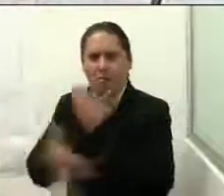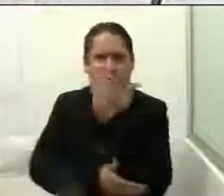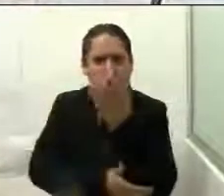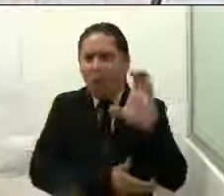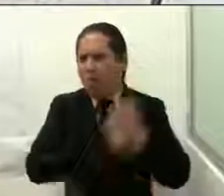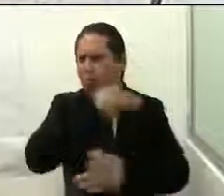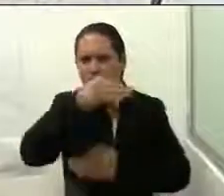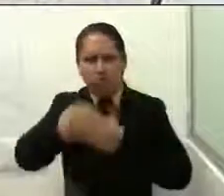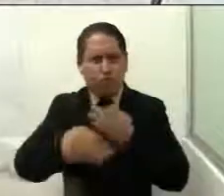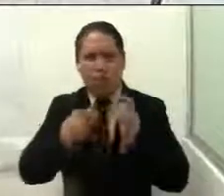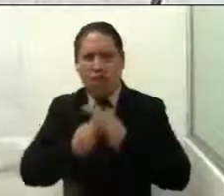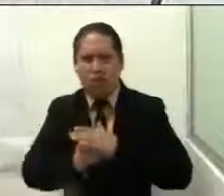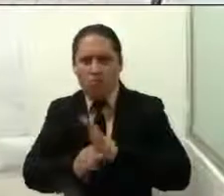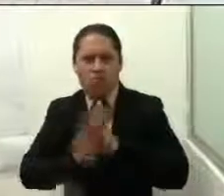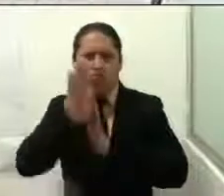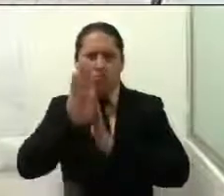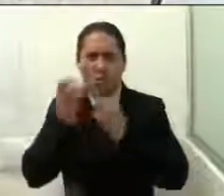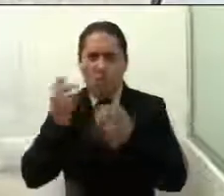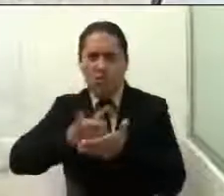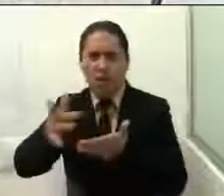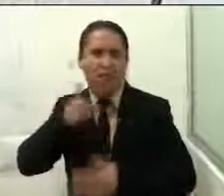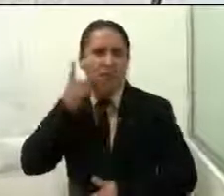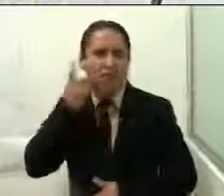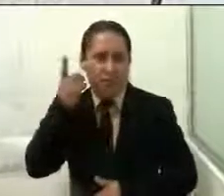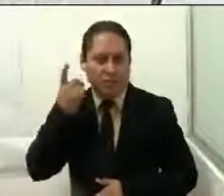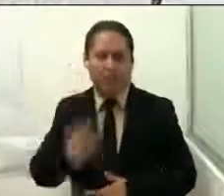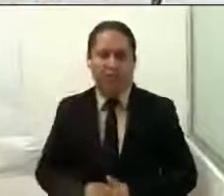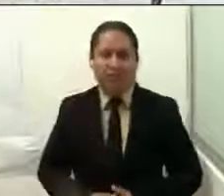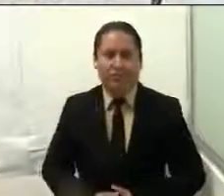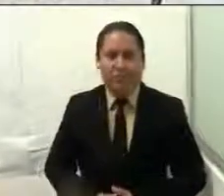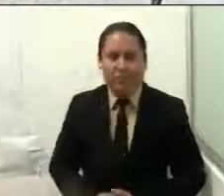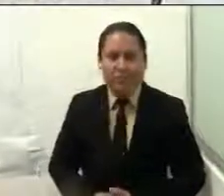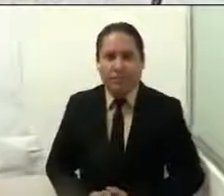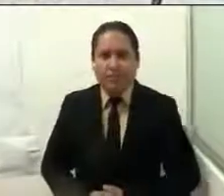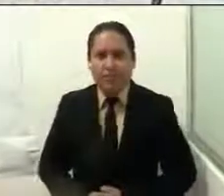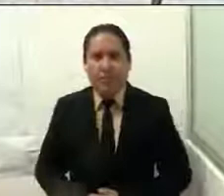a chiapas muchas gracias señores diputados cuál es cuanto